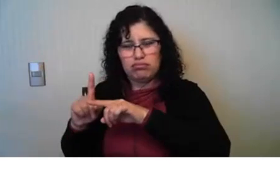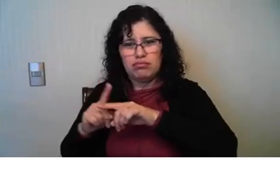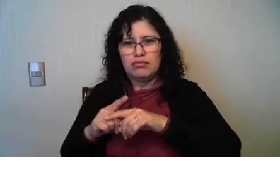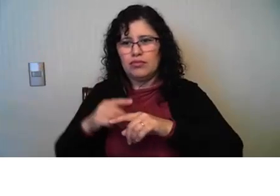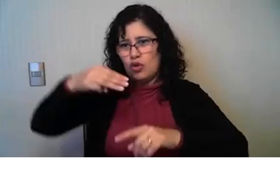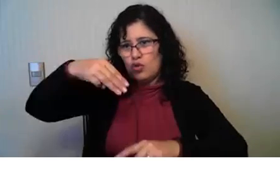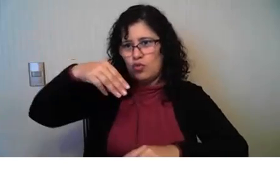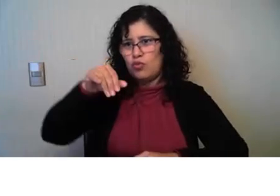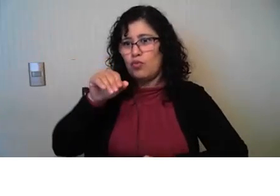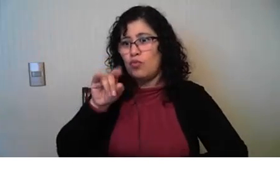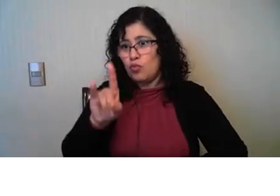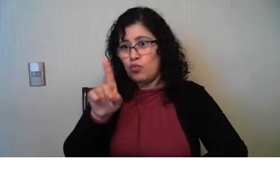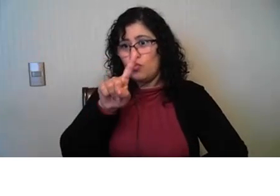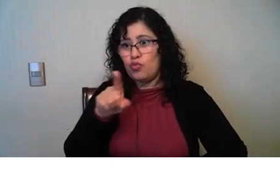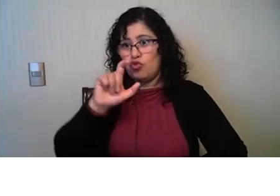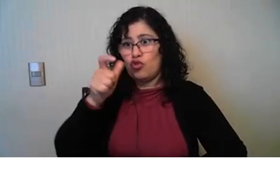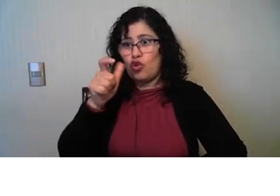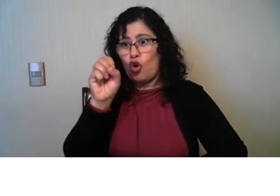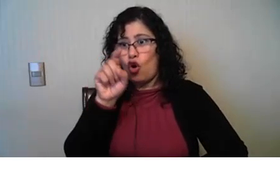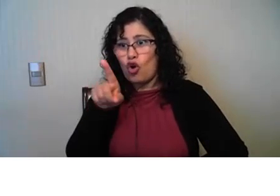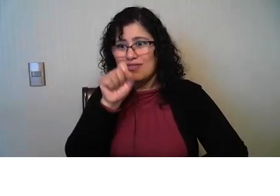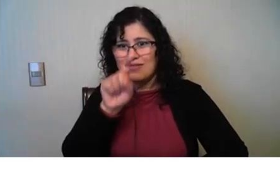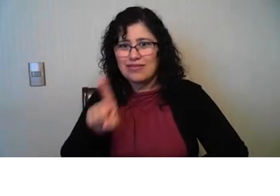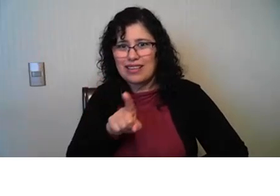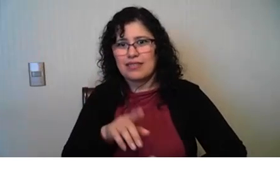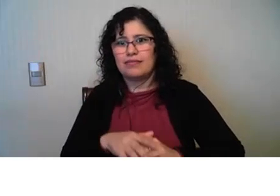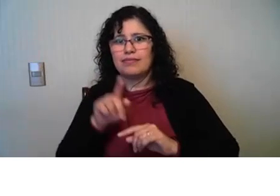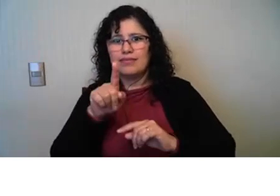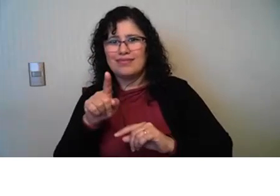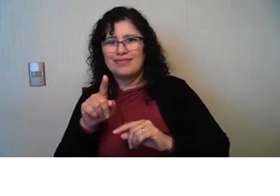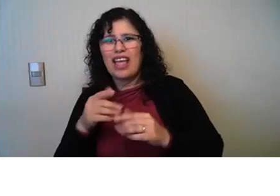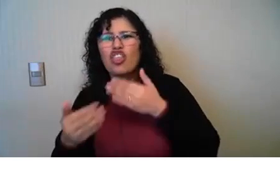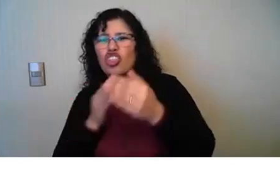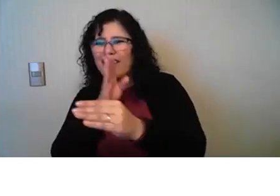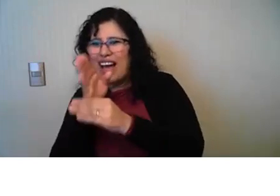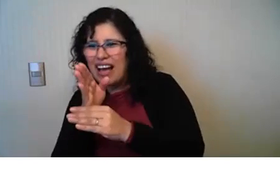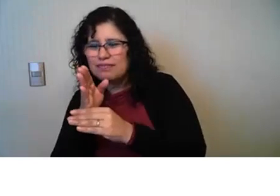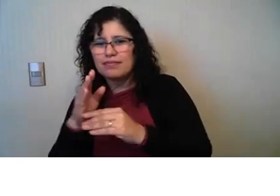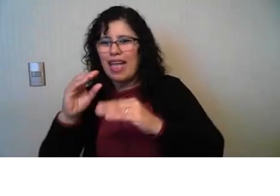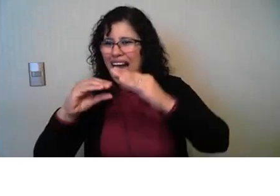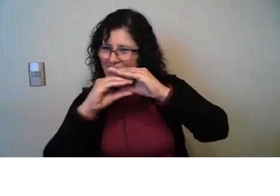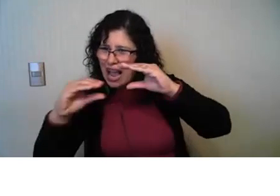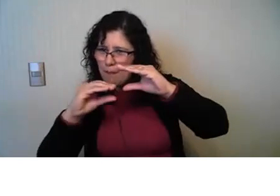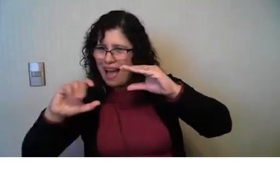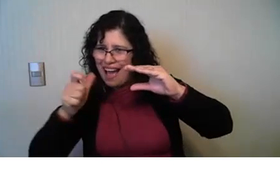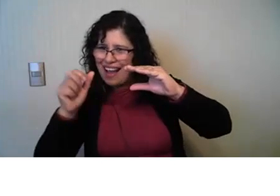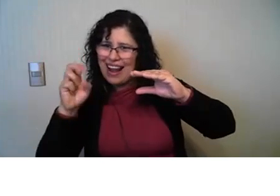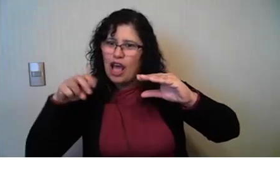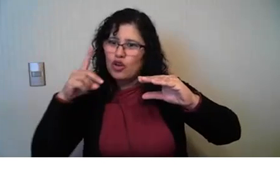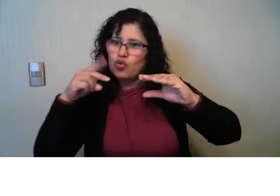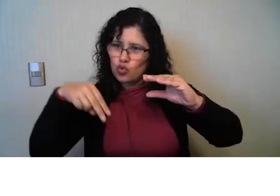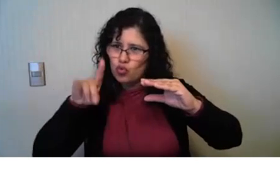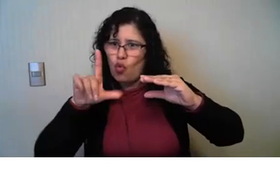musgosas, que en este caso están llegando a una capa más interna que la capa granulosa. Por tanto, las vías aferentes o son fibras